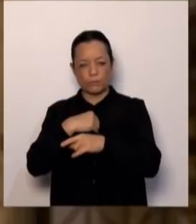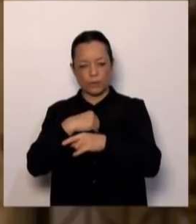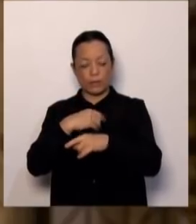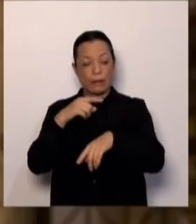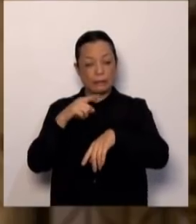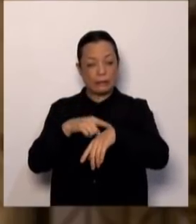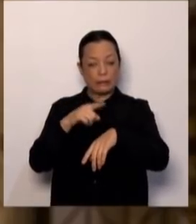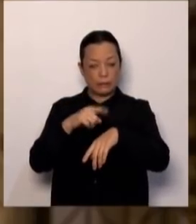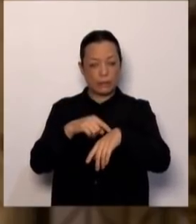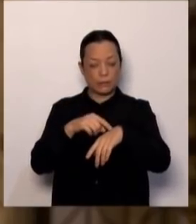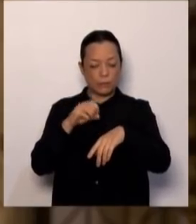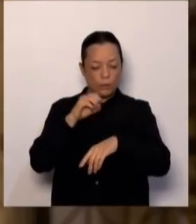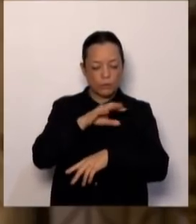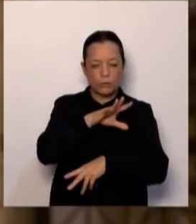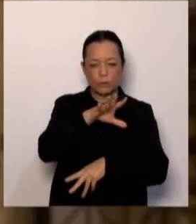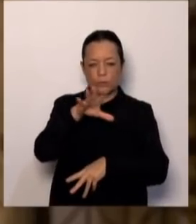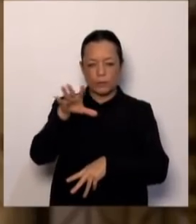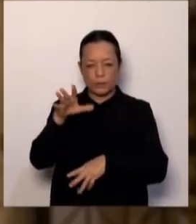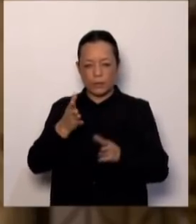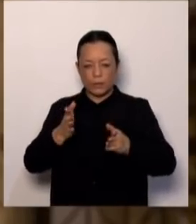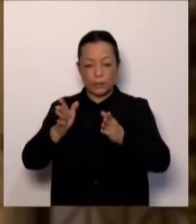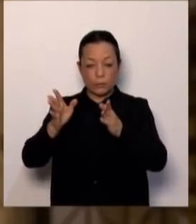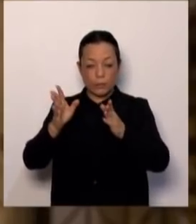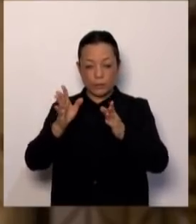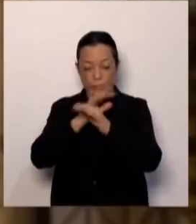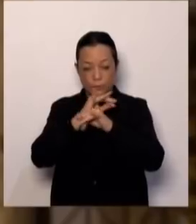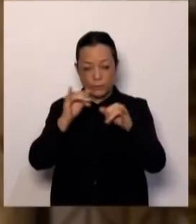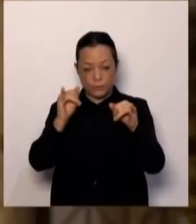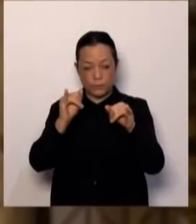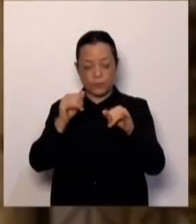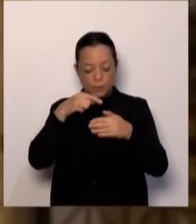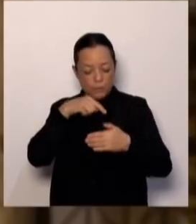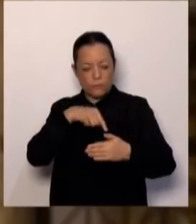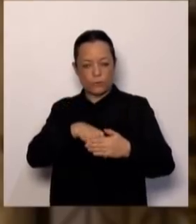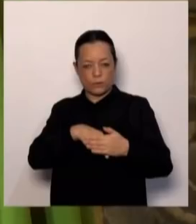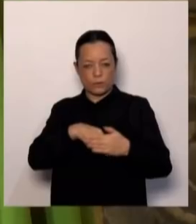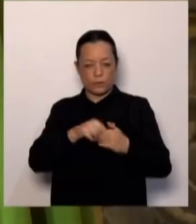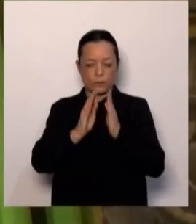temporal y profundizar los caminos de evangelización. Oremos.